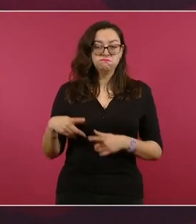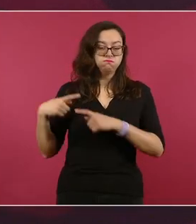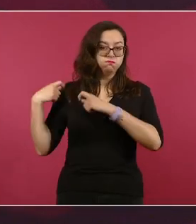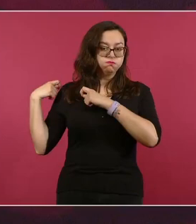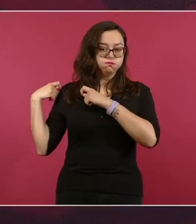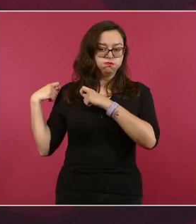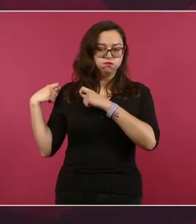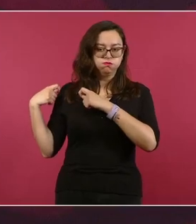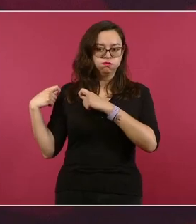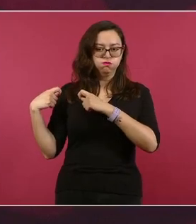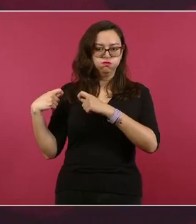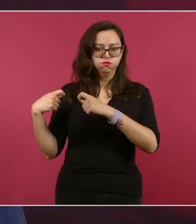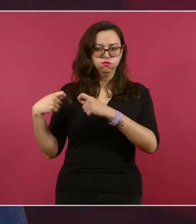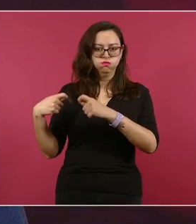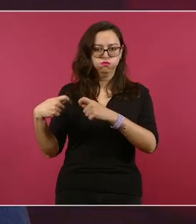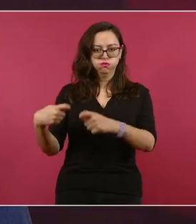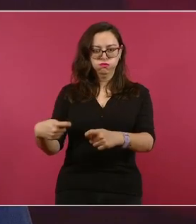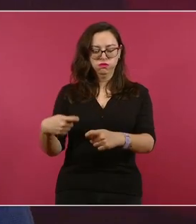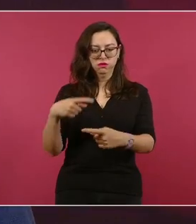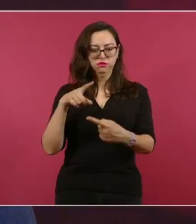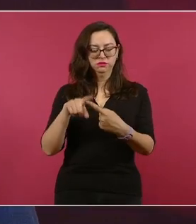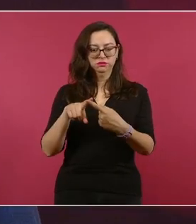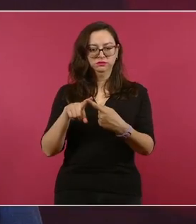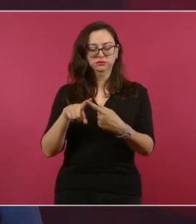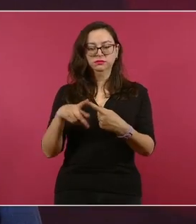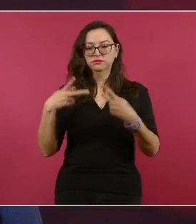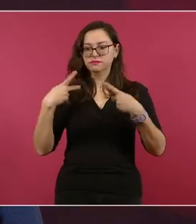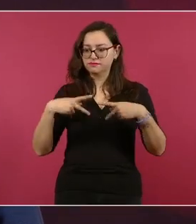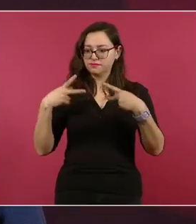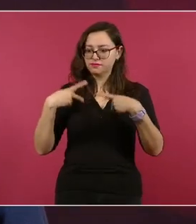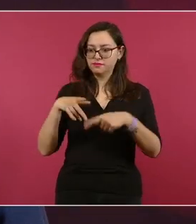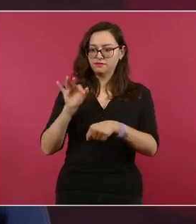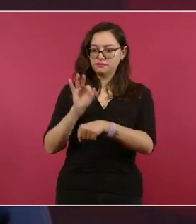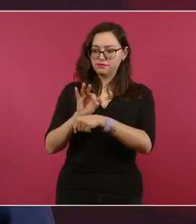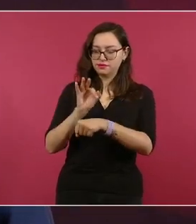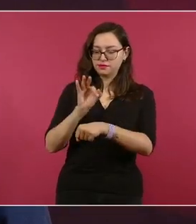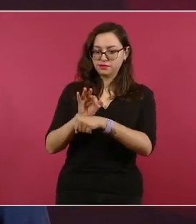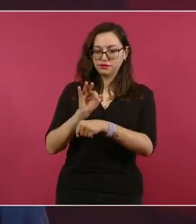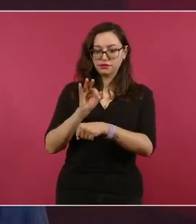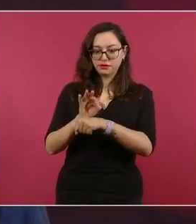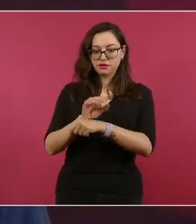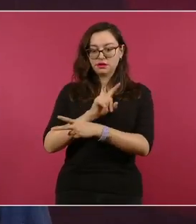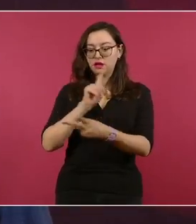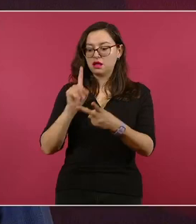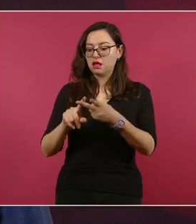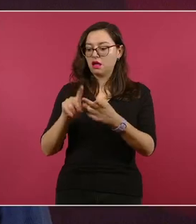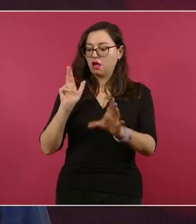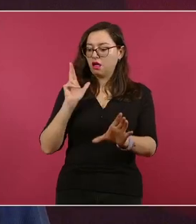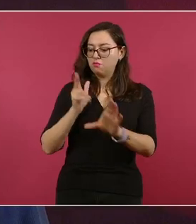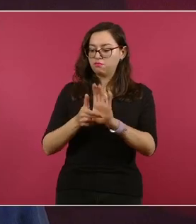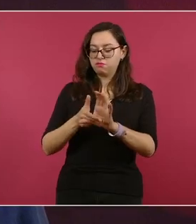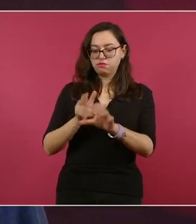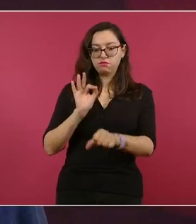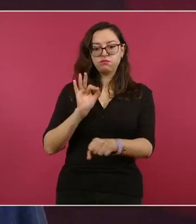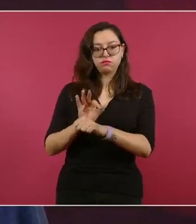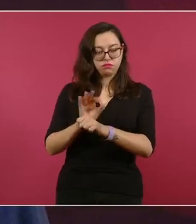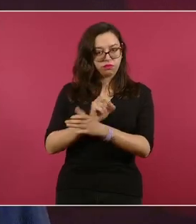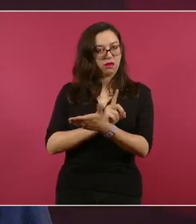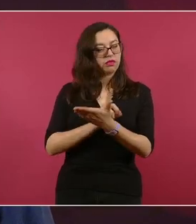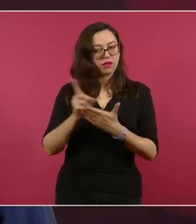tradición en cuanto a la protección a perseguidos, al derecho de asilo,